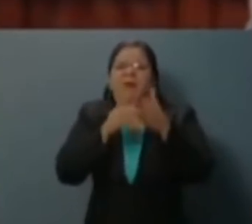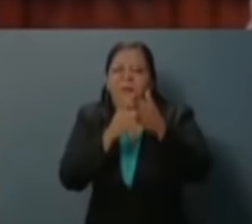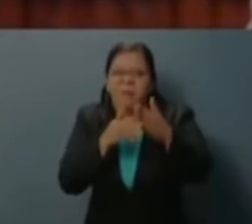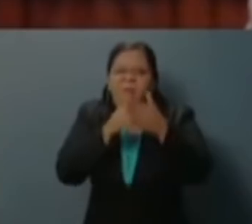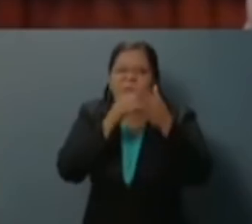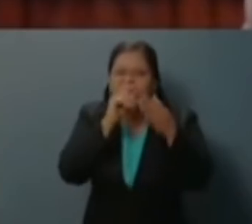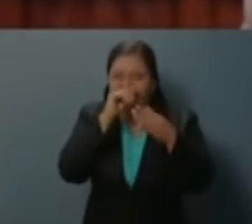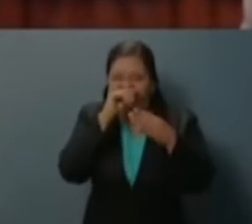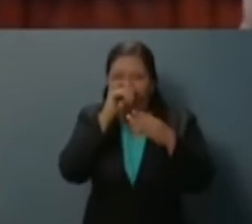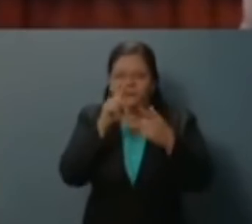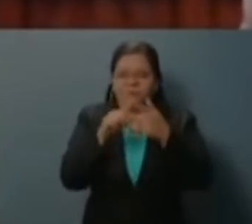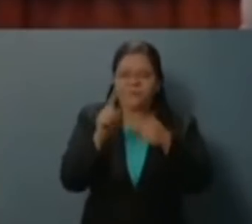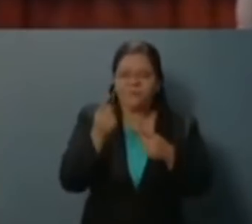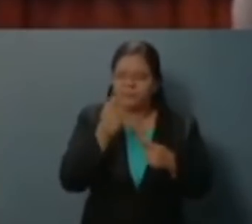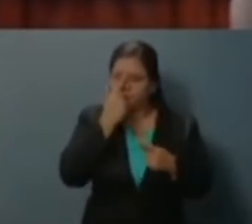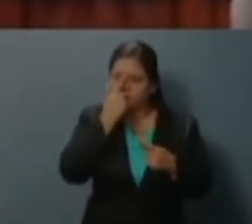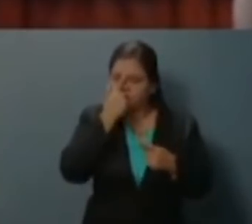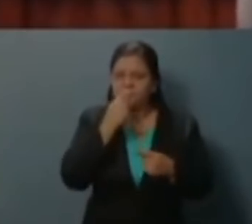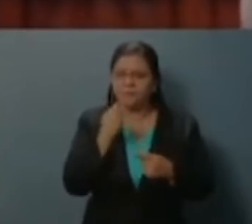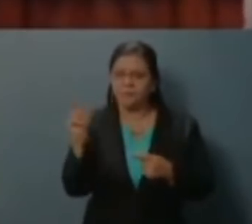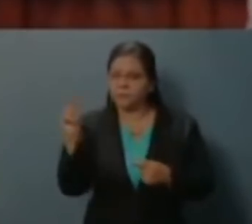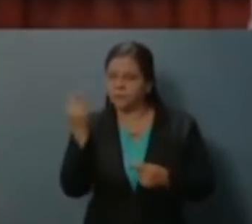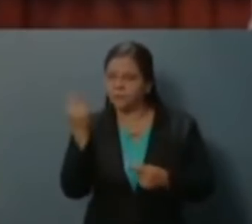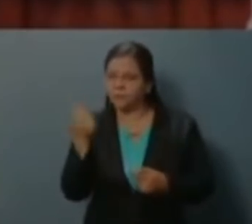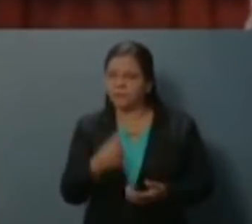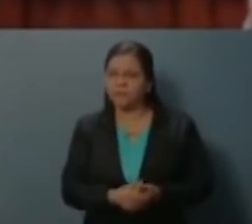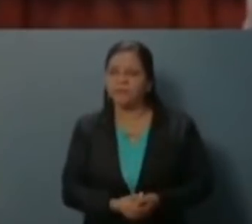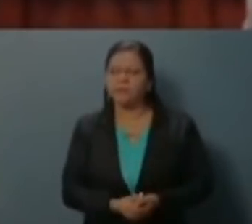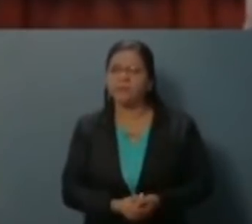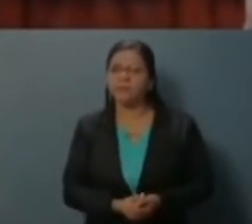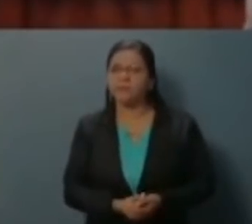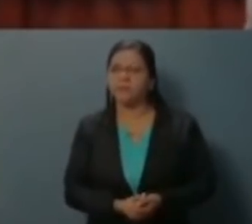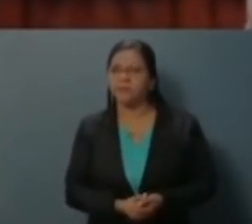Primero, el famoso préstamo